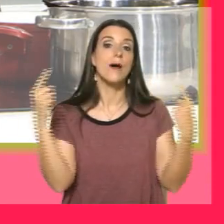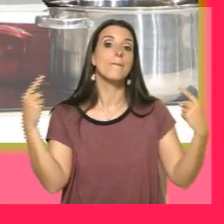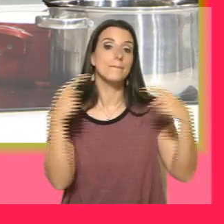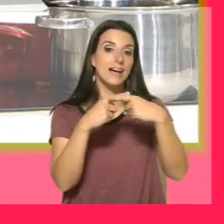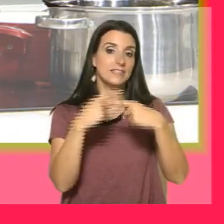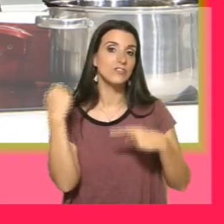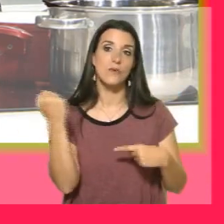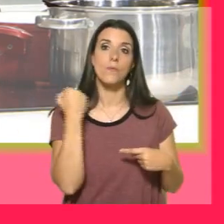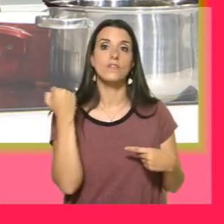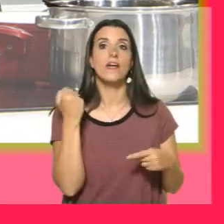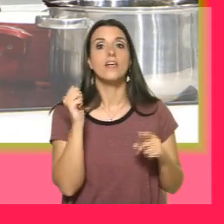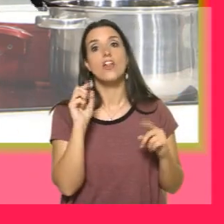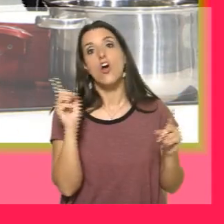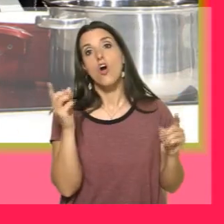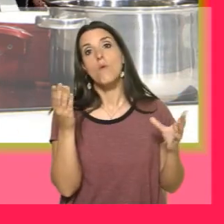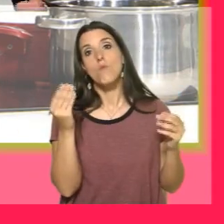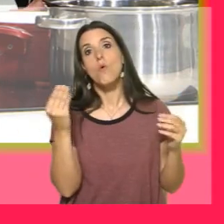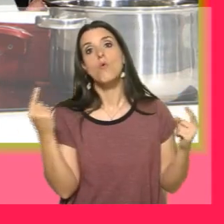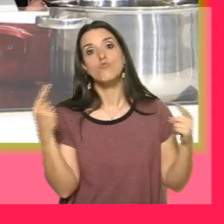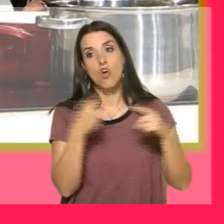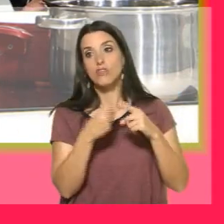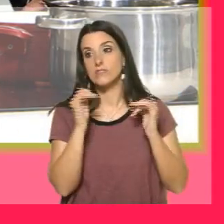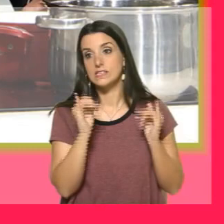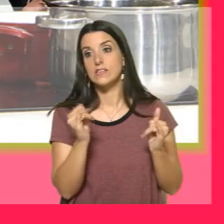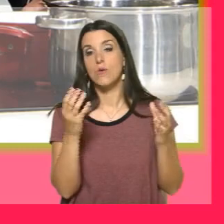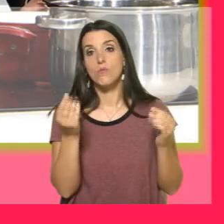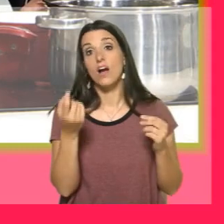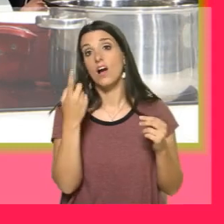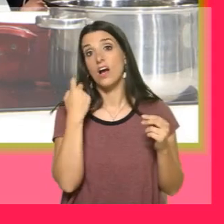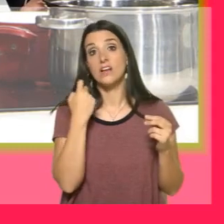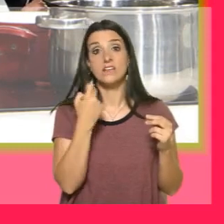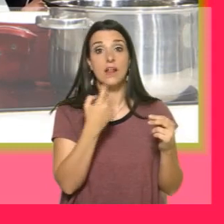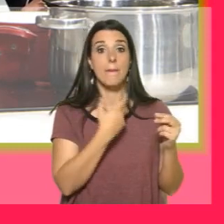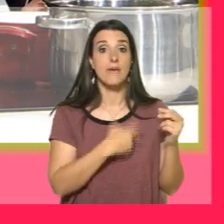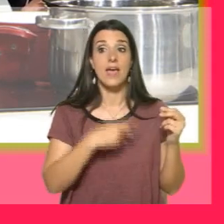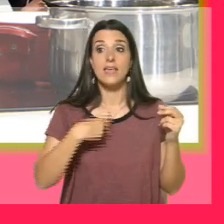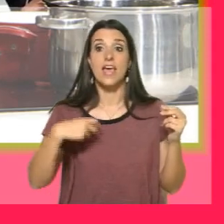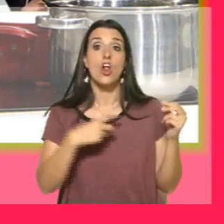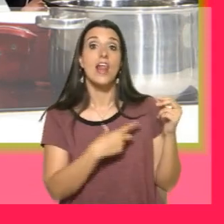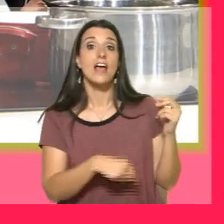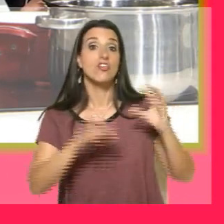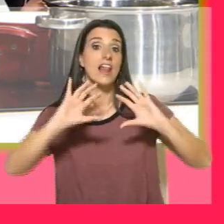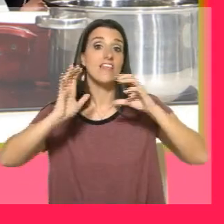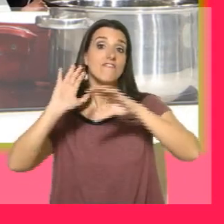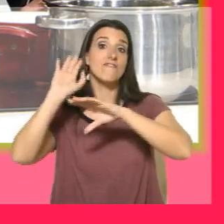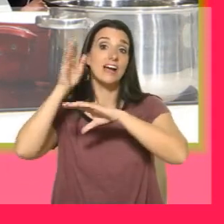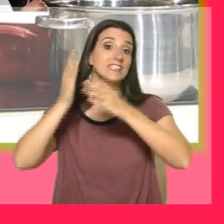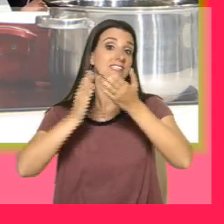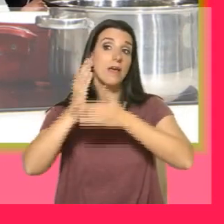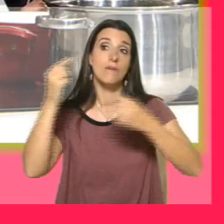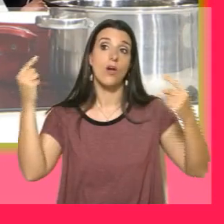clásico. Abuela, no, hay Atena varios abuela. Clásicos. Sí. Bueno, ayer hablamos de Peñarol Nacional en el básquetbol y bueno, pero es un clásico es un